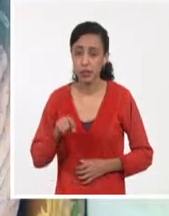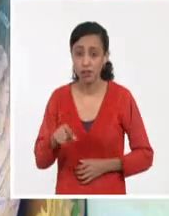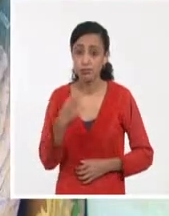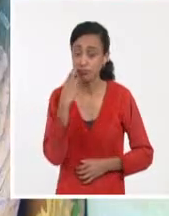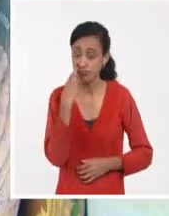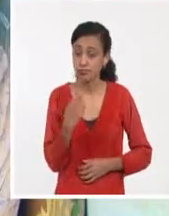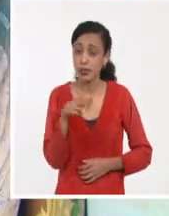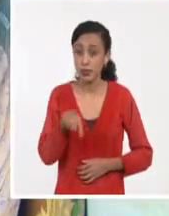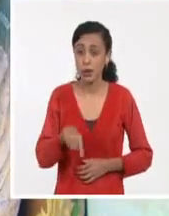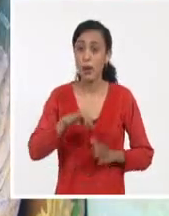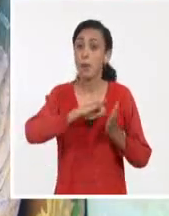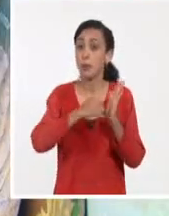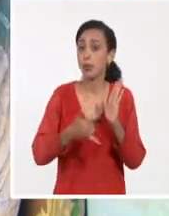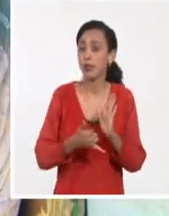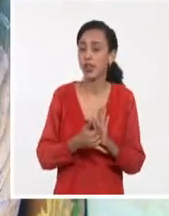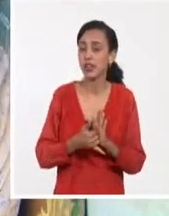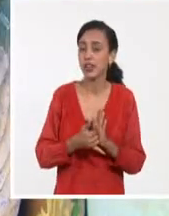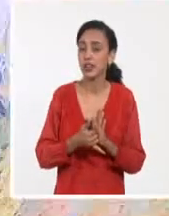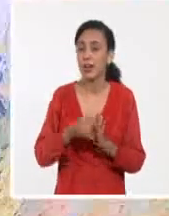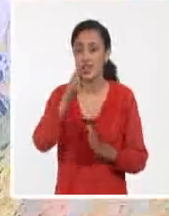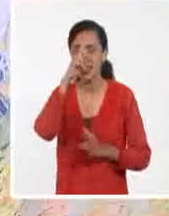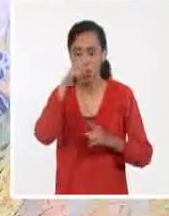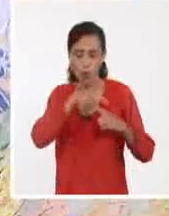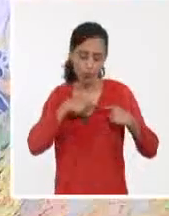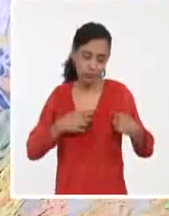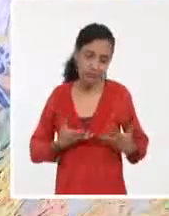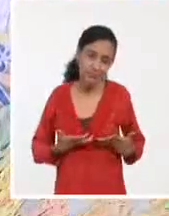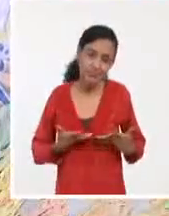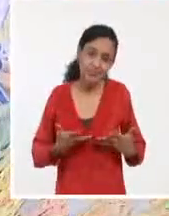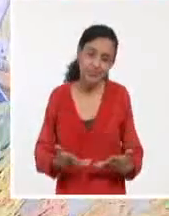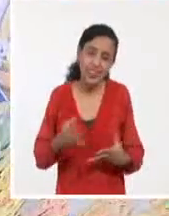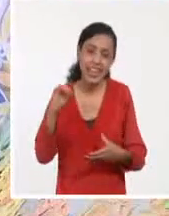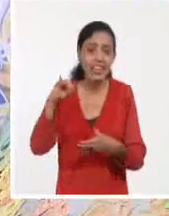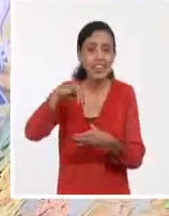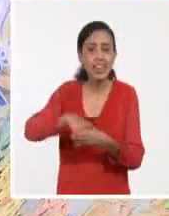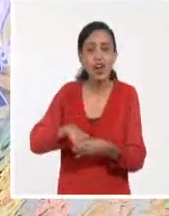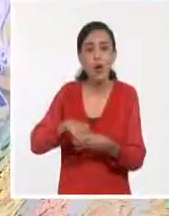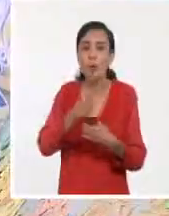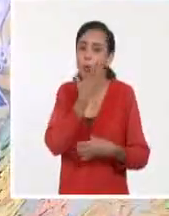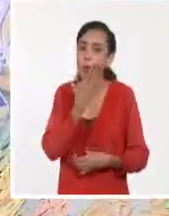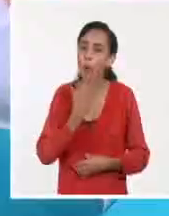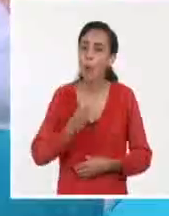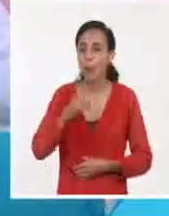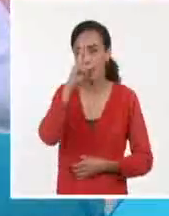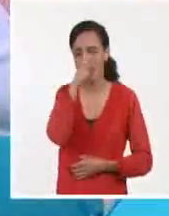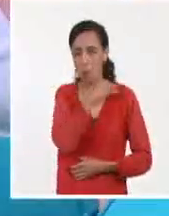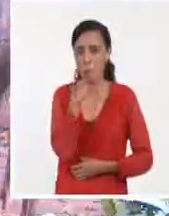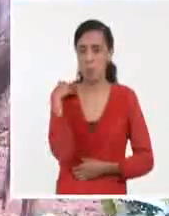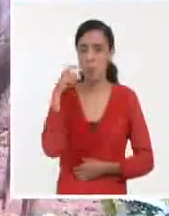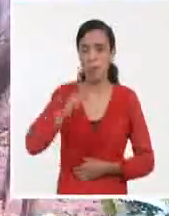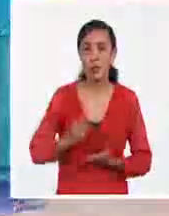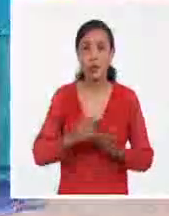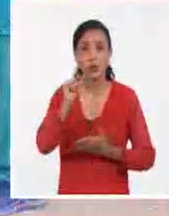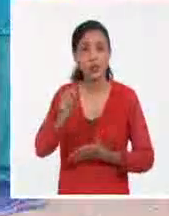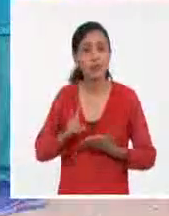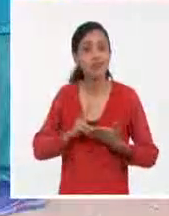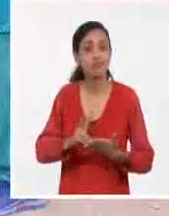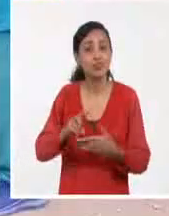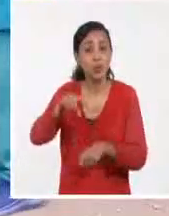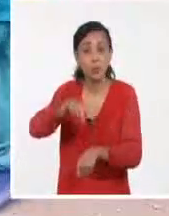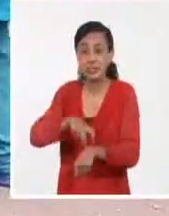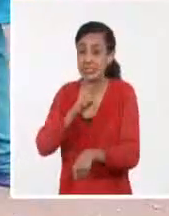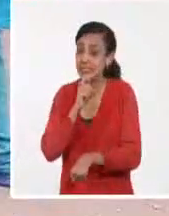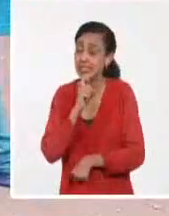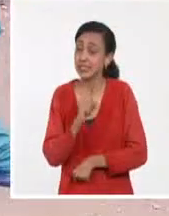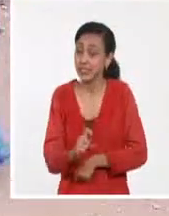reconoció el proyecto A la Salud Ponle Corazón, integrado por jóvenes médicos y estudiantes. Ellos llegaron a los lugares más afectados en momentos bien